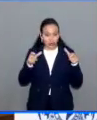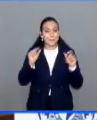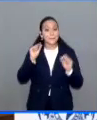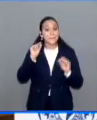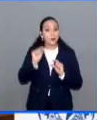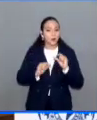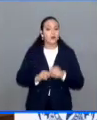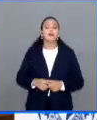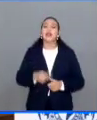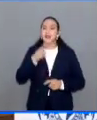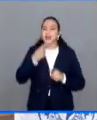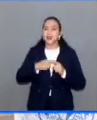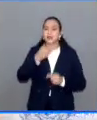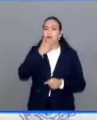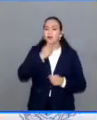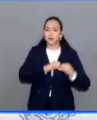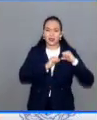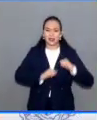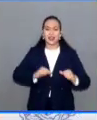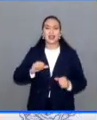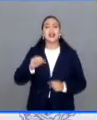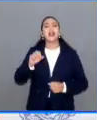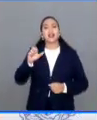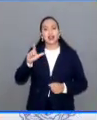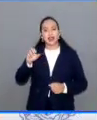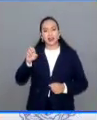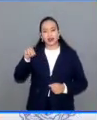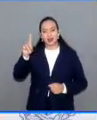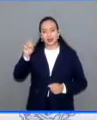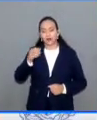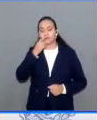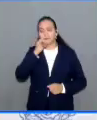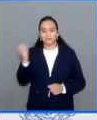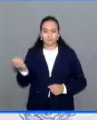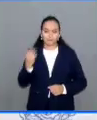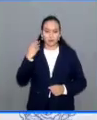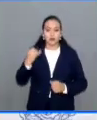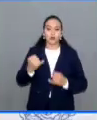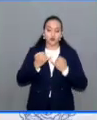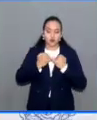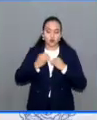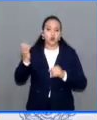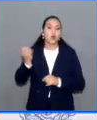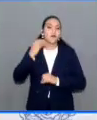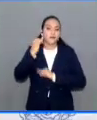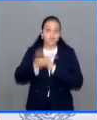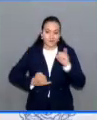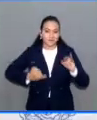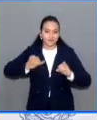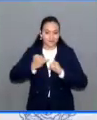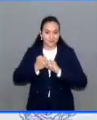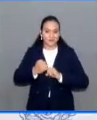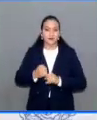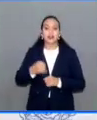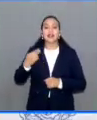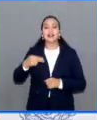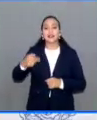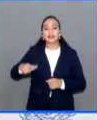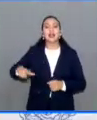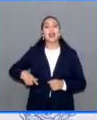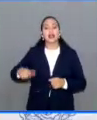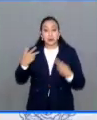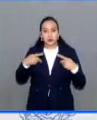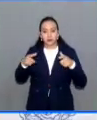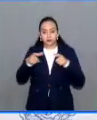Leonardo Lomelí Vanegas, durante la ceremonia inaugural de la Conferencia Internacional Gobernanza Metropolitana